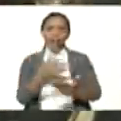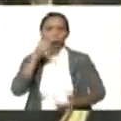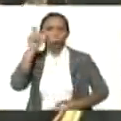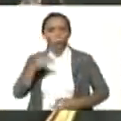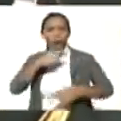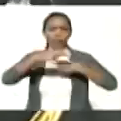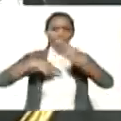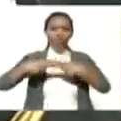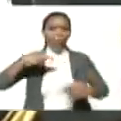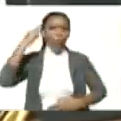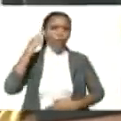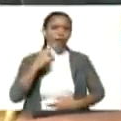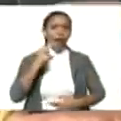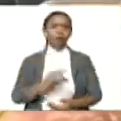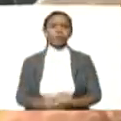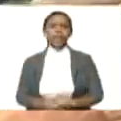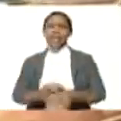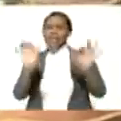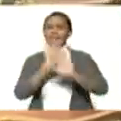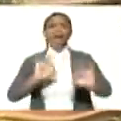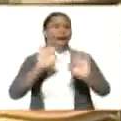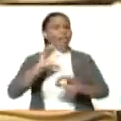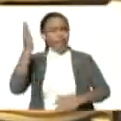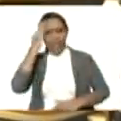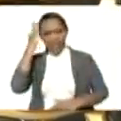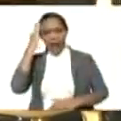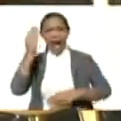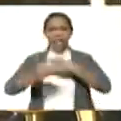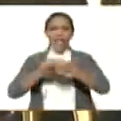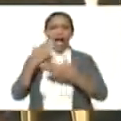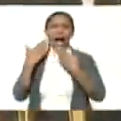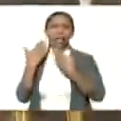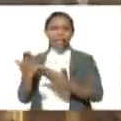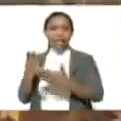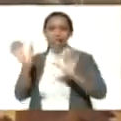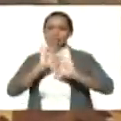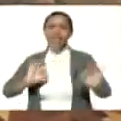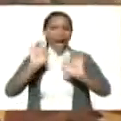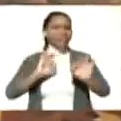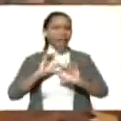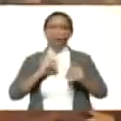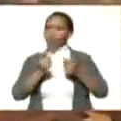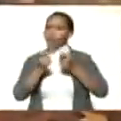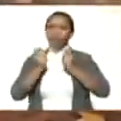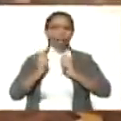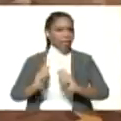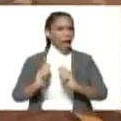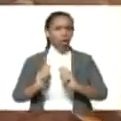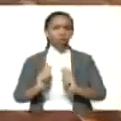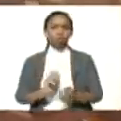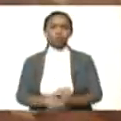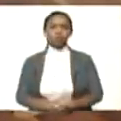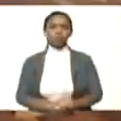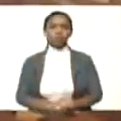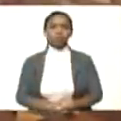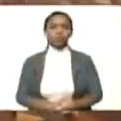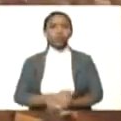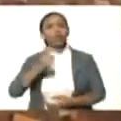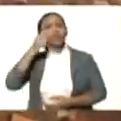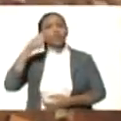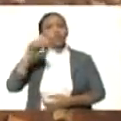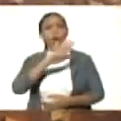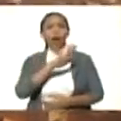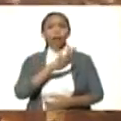Revolución Bolivariana. Nadie se había atrevido a hacer algo así, nadie lo había intentado. Un pueblo